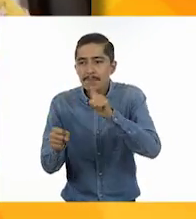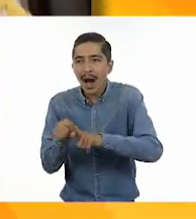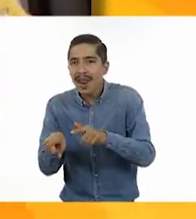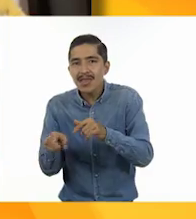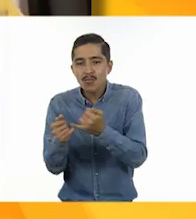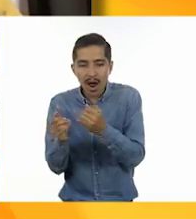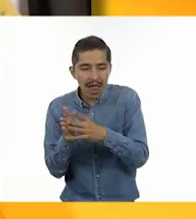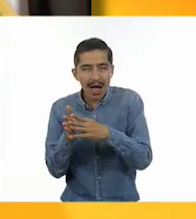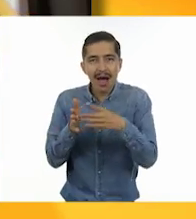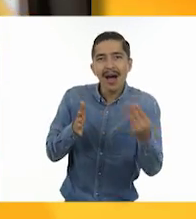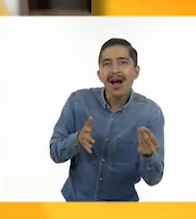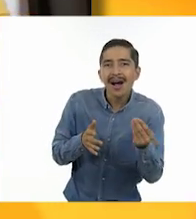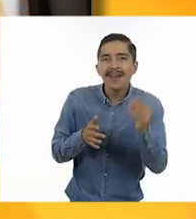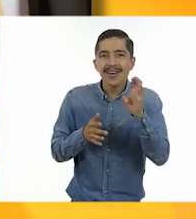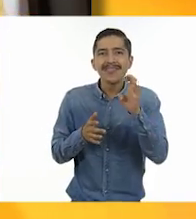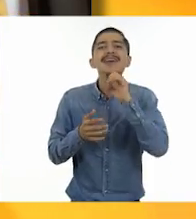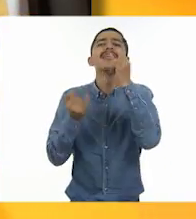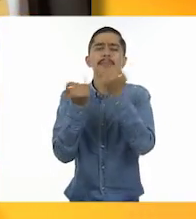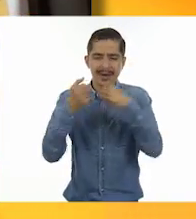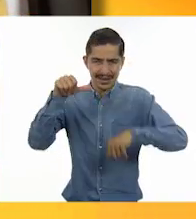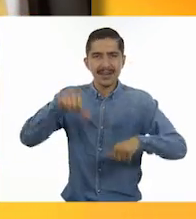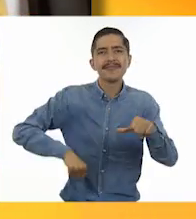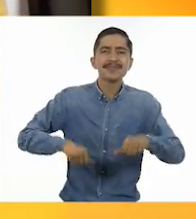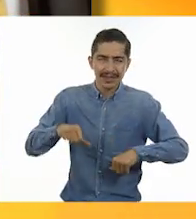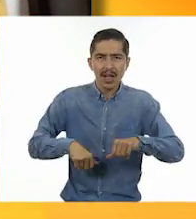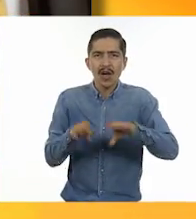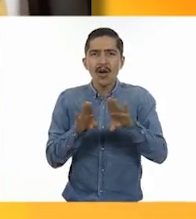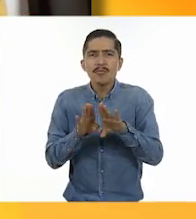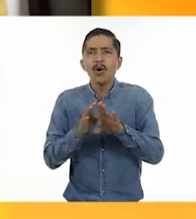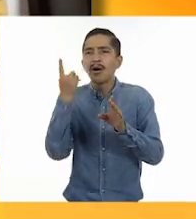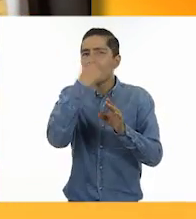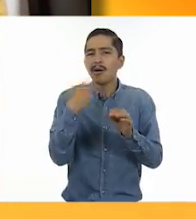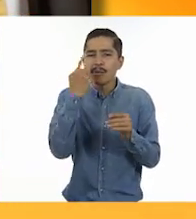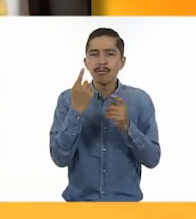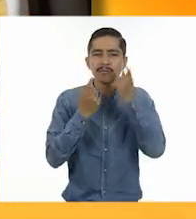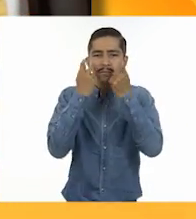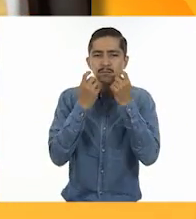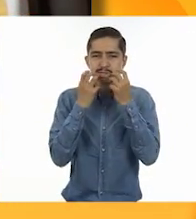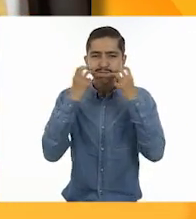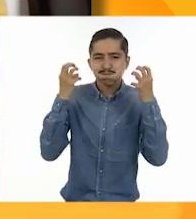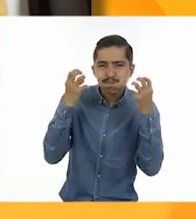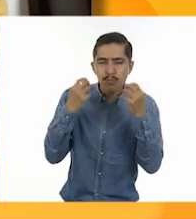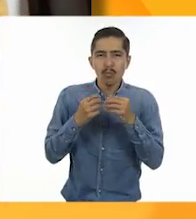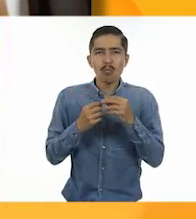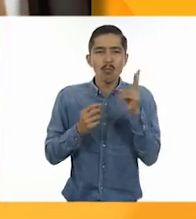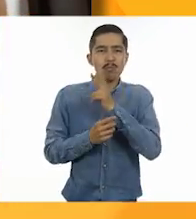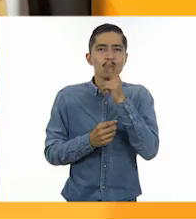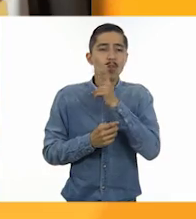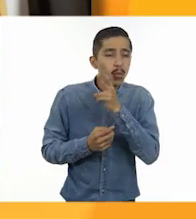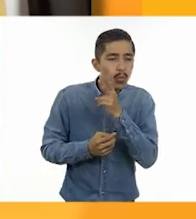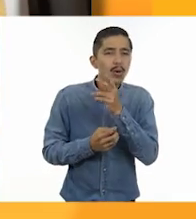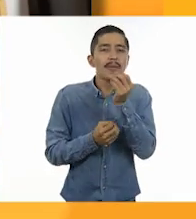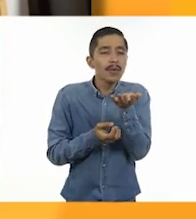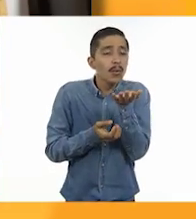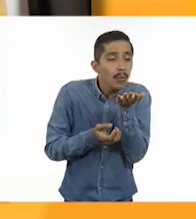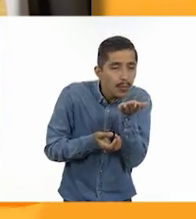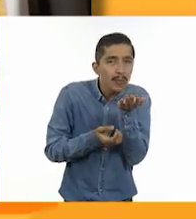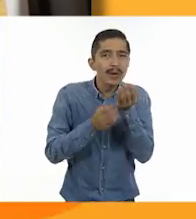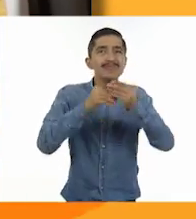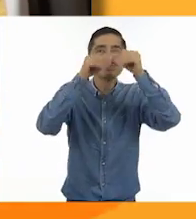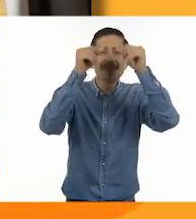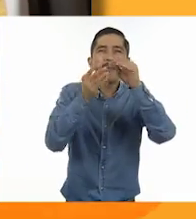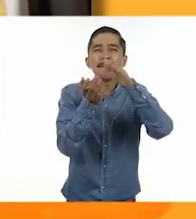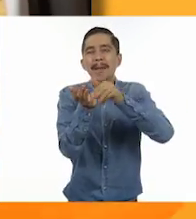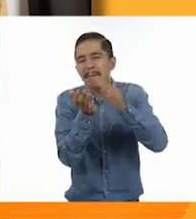animalitos. También hemos hecho actividades faciales como inflar cachetes, el soplado de confeti, soplado de